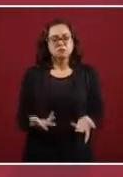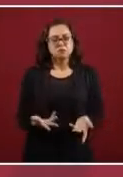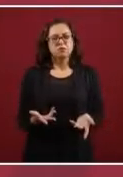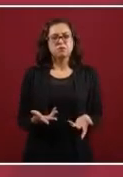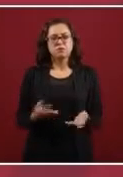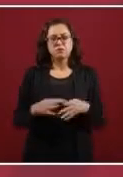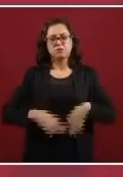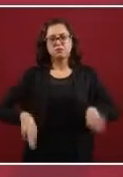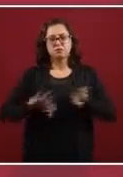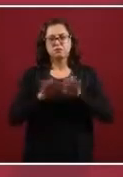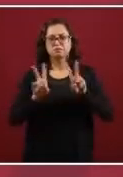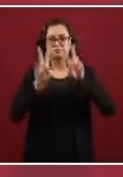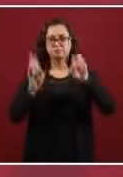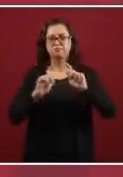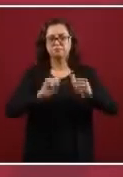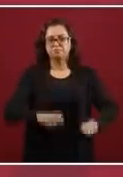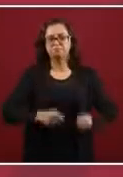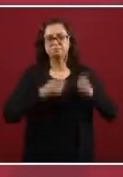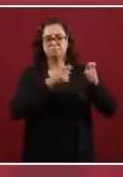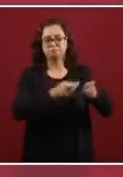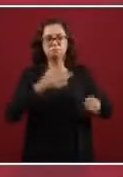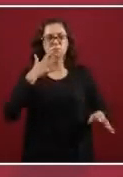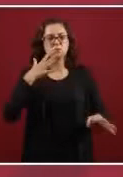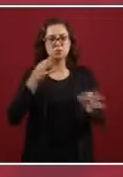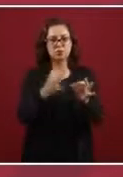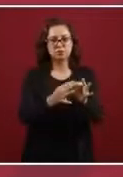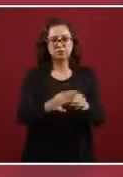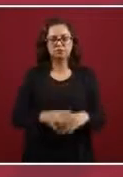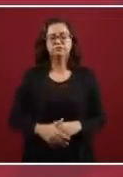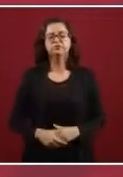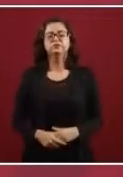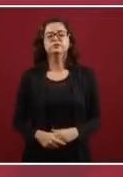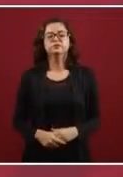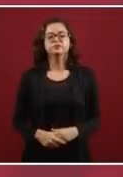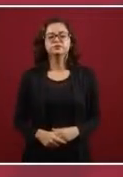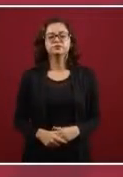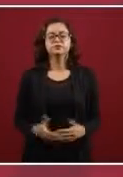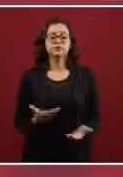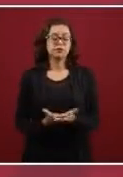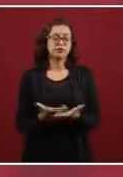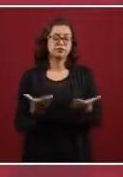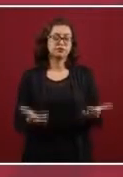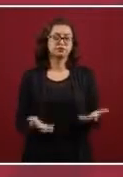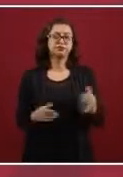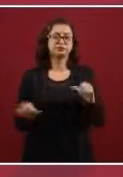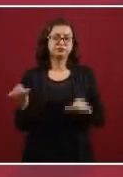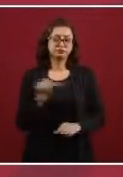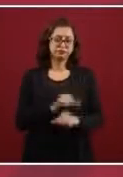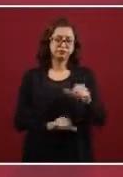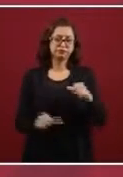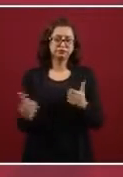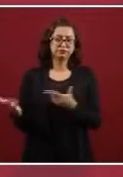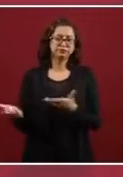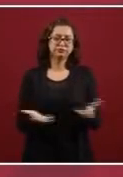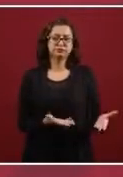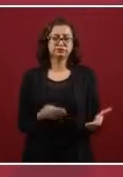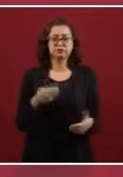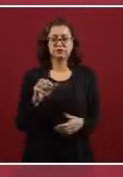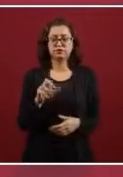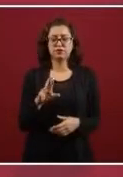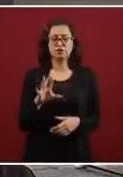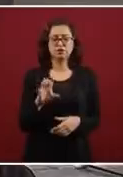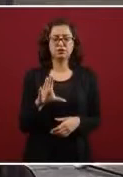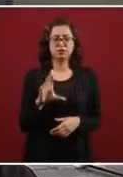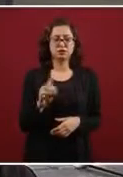este importante asunto. De modo que le vamos a dar la palabra a